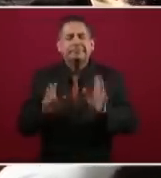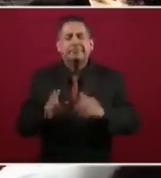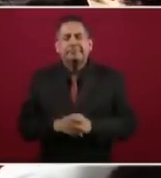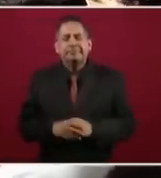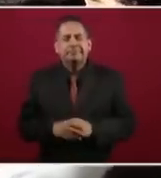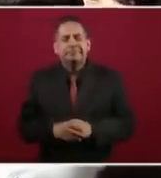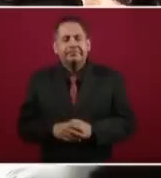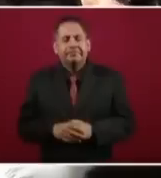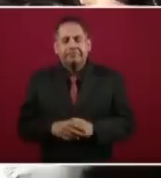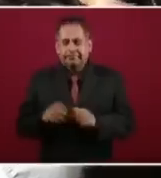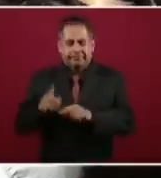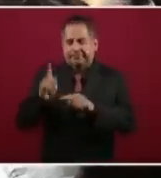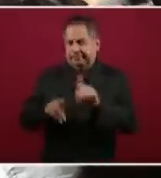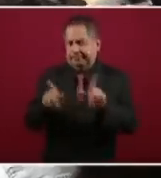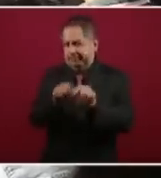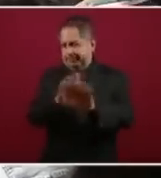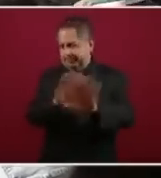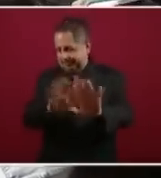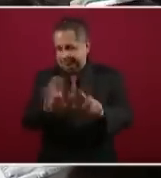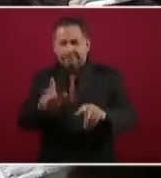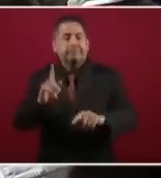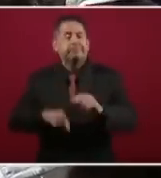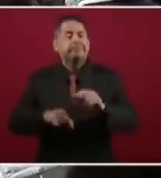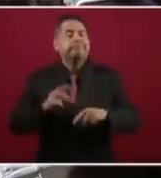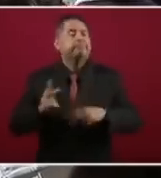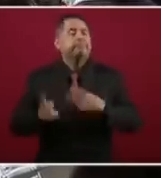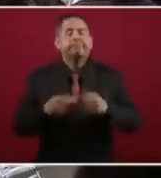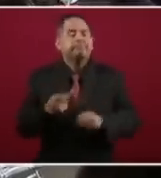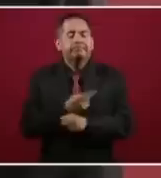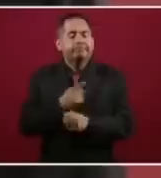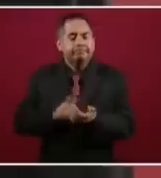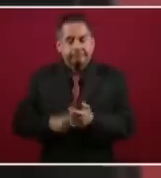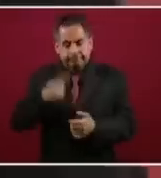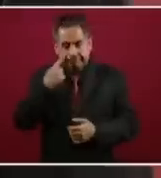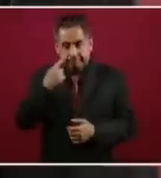¿qué pasa? Cierro el paréntesis. El plan,